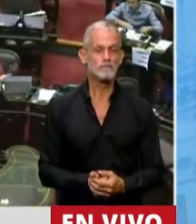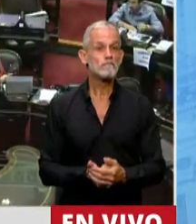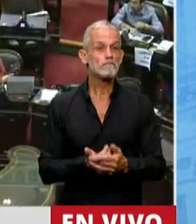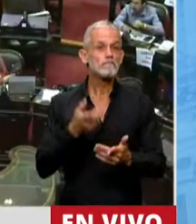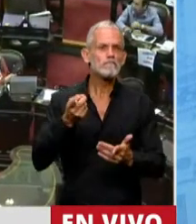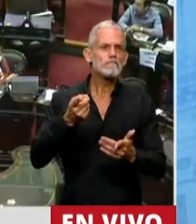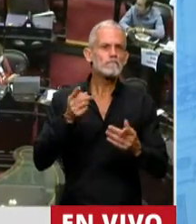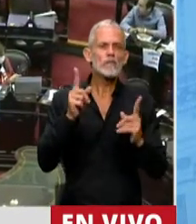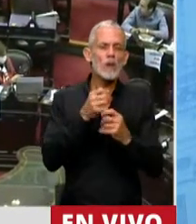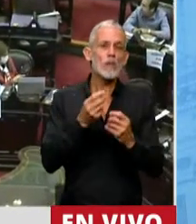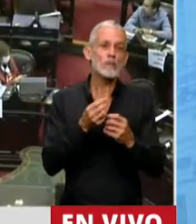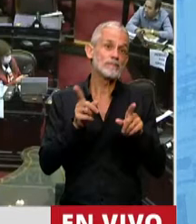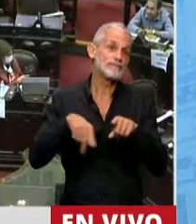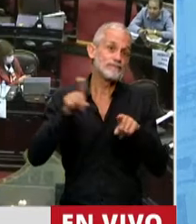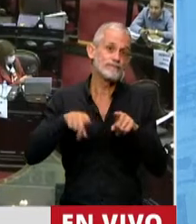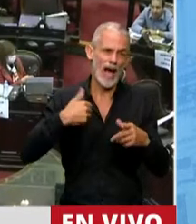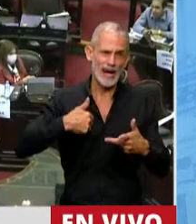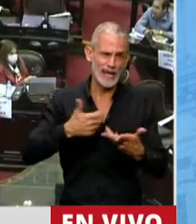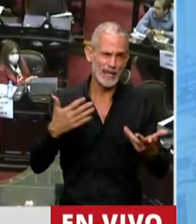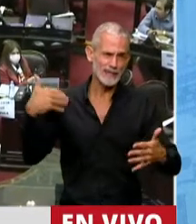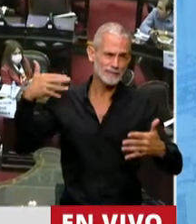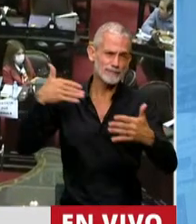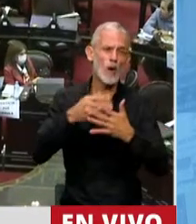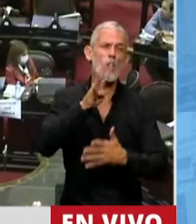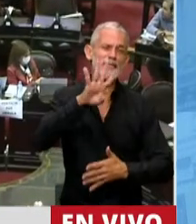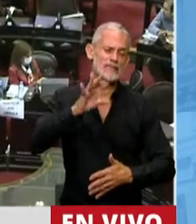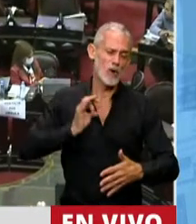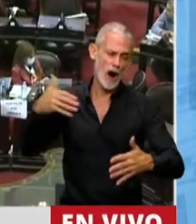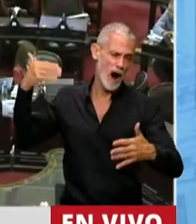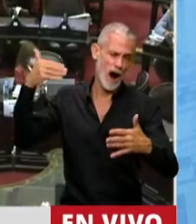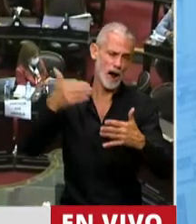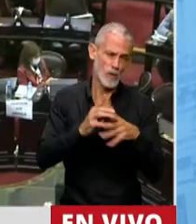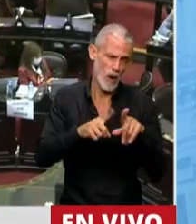y que es un problema recurrente en la historia argentina de los últimos 45 años.